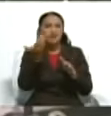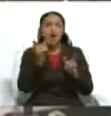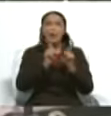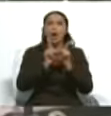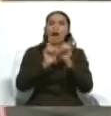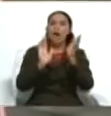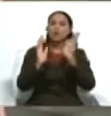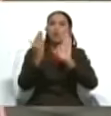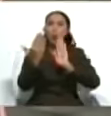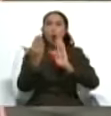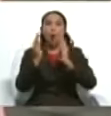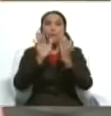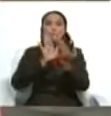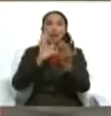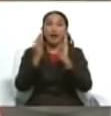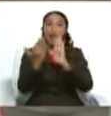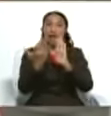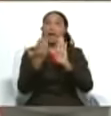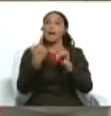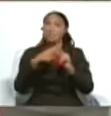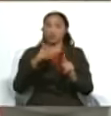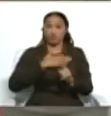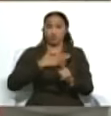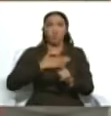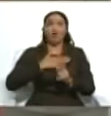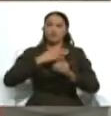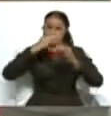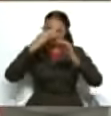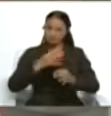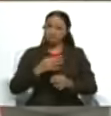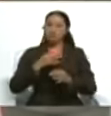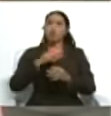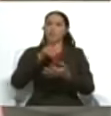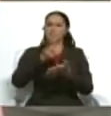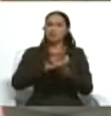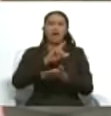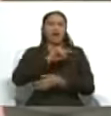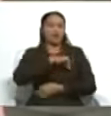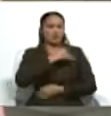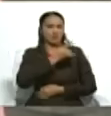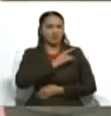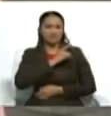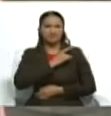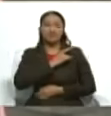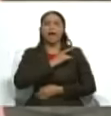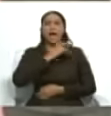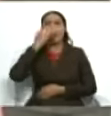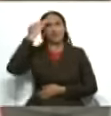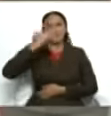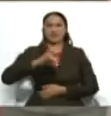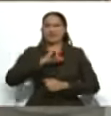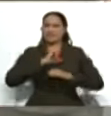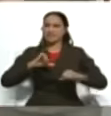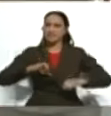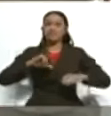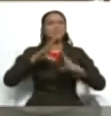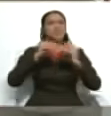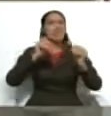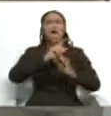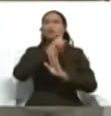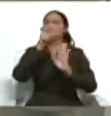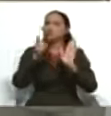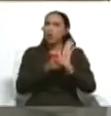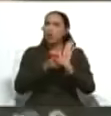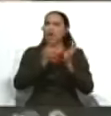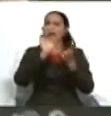comparando, pero yo puedo hablar por la Universidad Militar Bolivariana, que es una universidad con todas sus